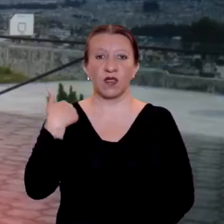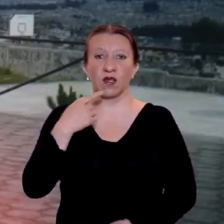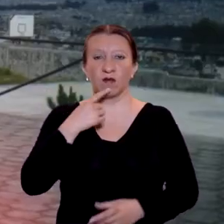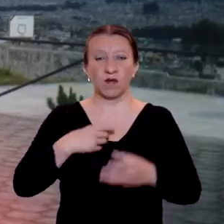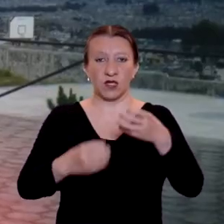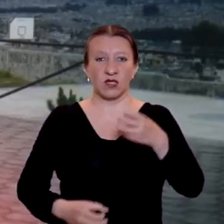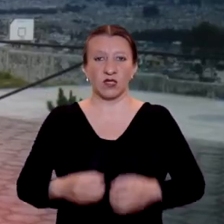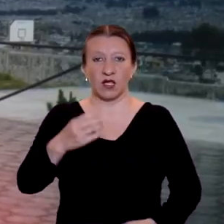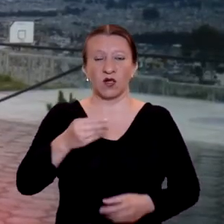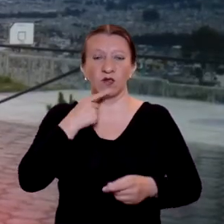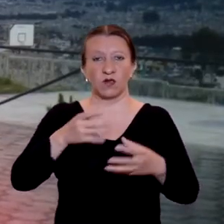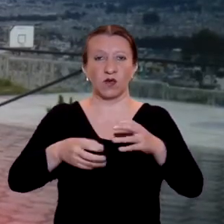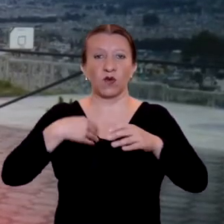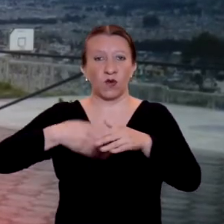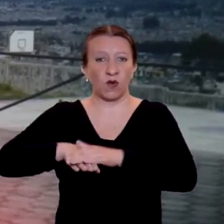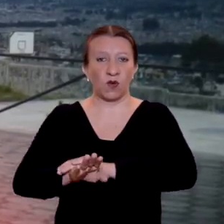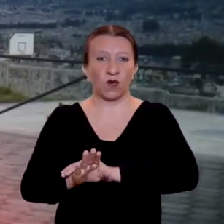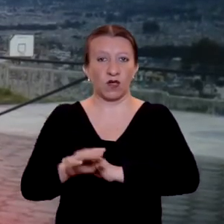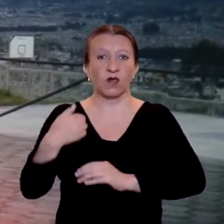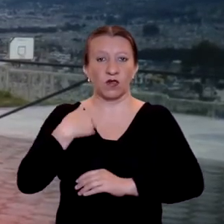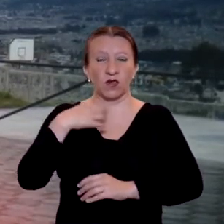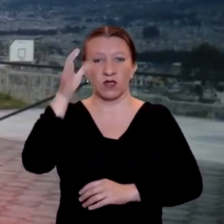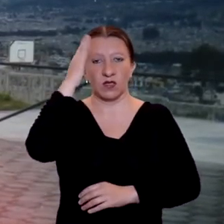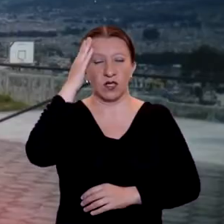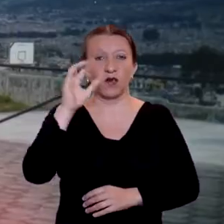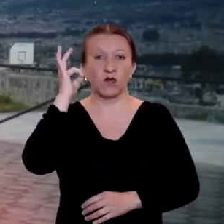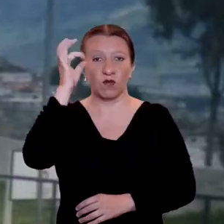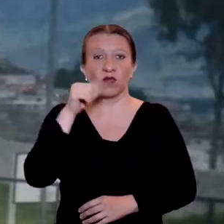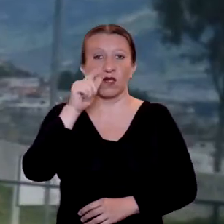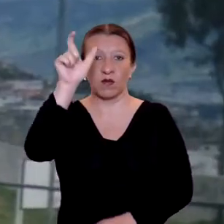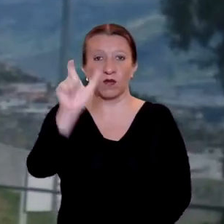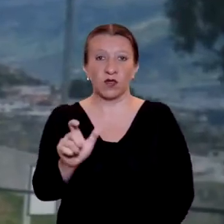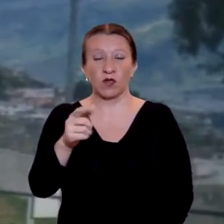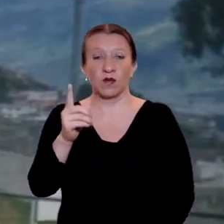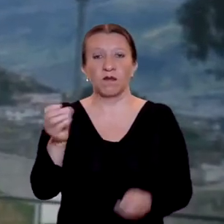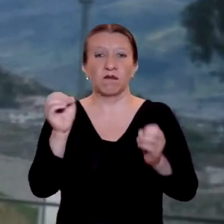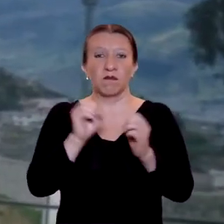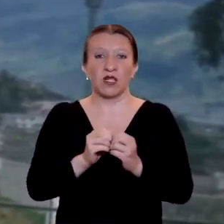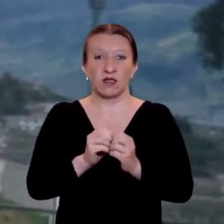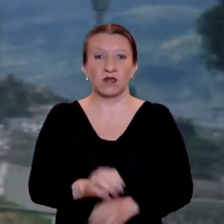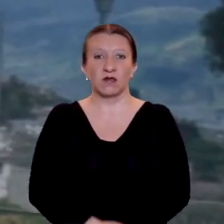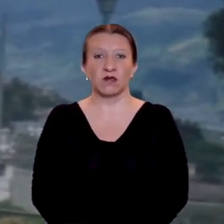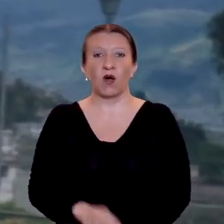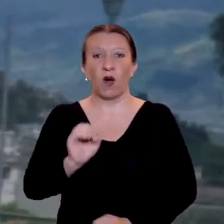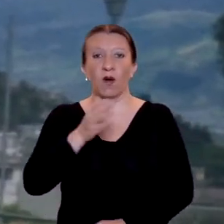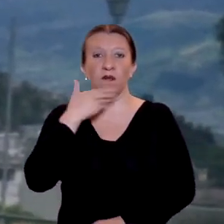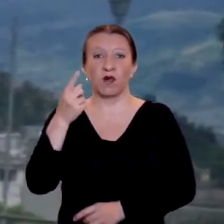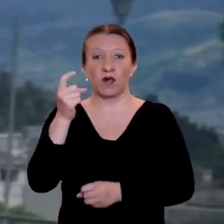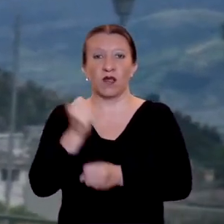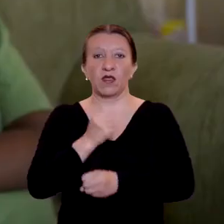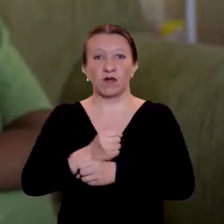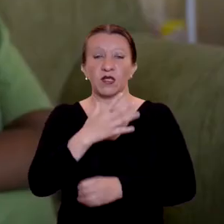Tengo mis zancos de aluminio, los tengo guardados, pero yo sé que esos zancos van a ser para la persona que yo considere que sea la que mejor